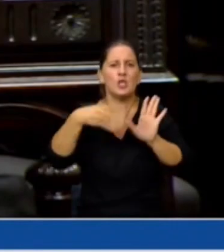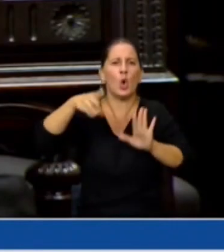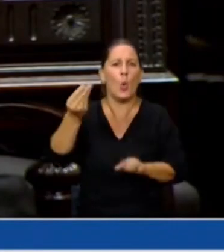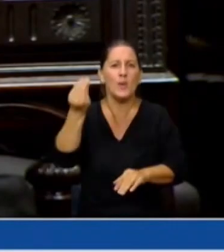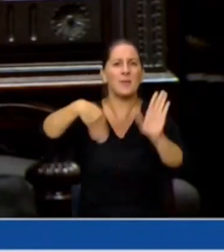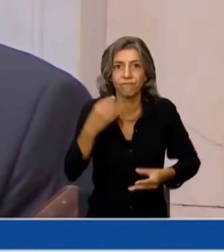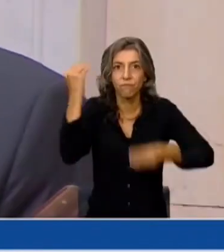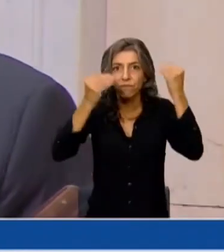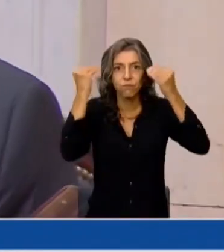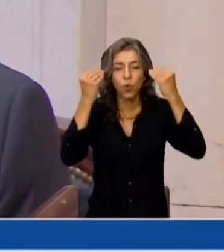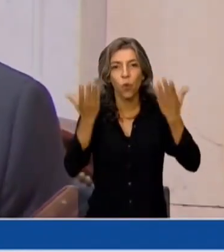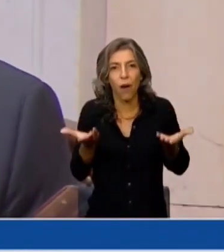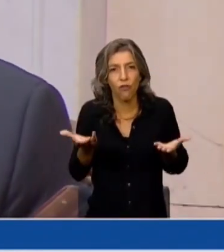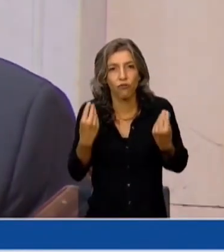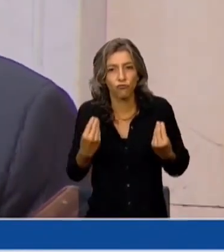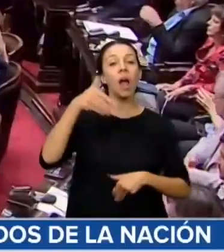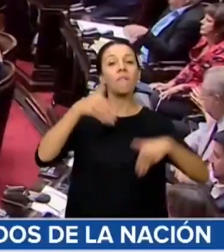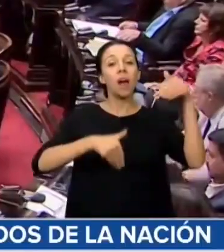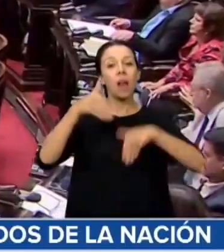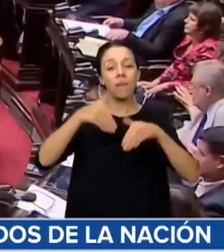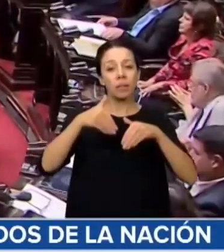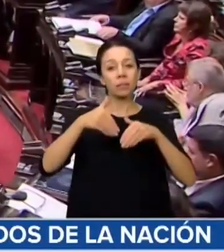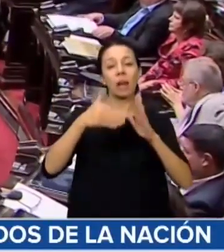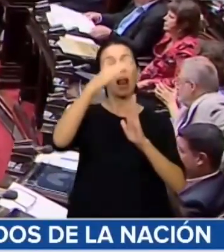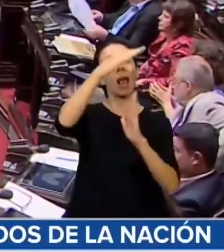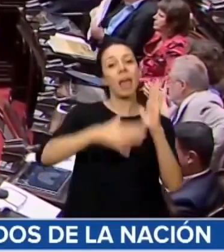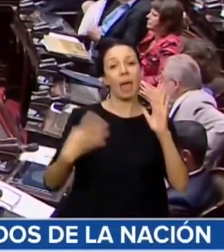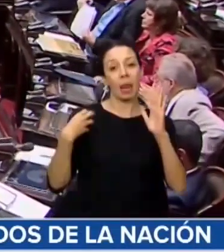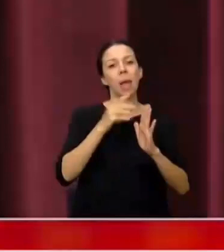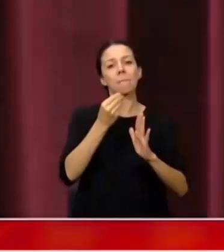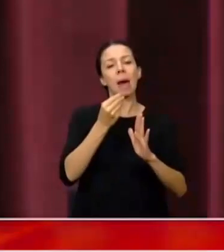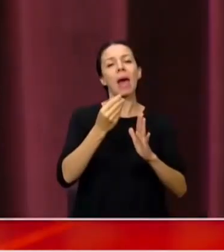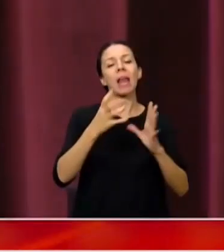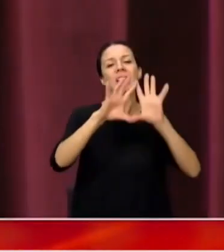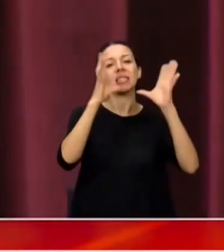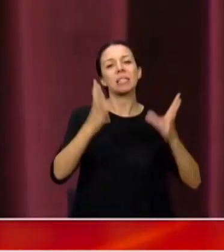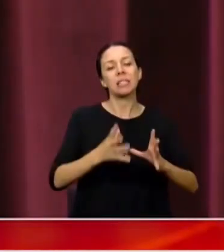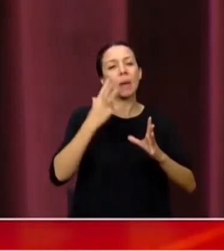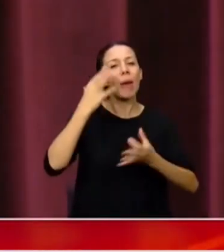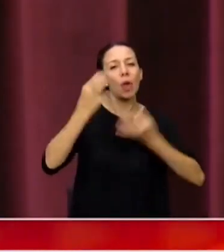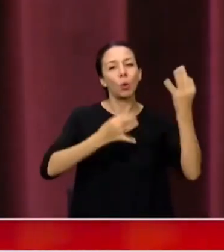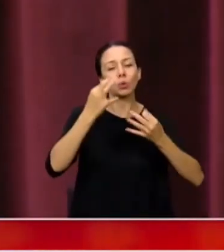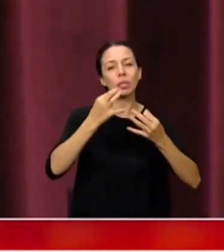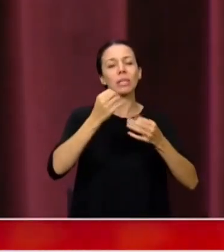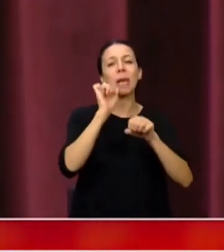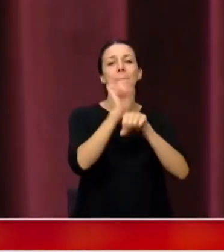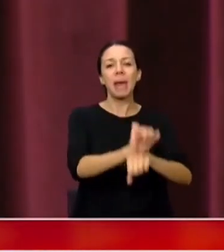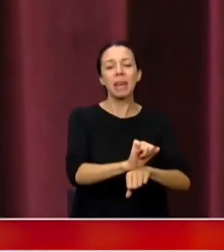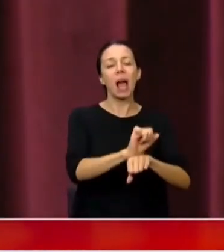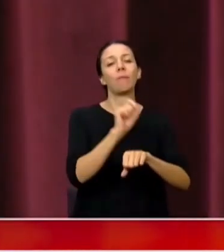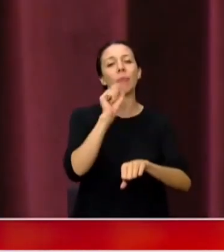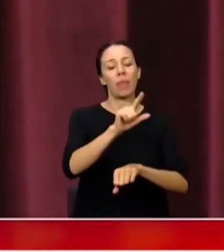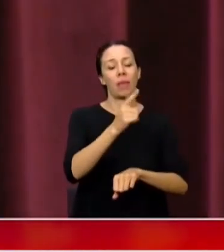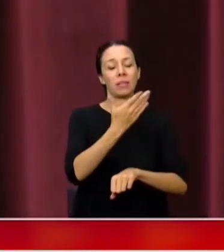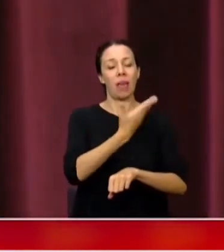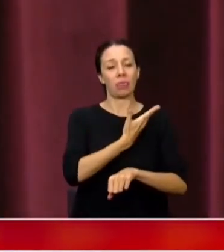ninguna provincia por sí solo por sí sola puede estar enfrentando la magnitud del desarrollo en